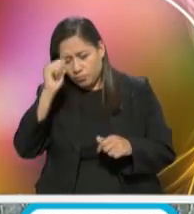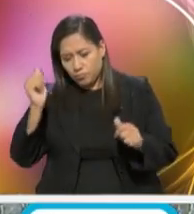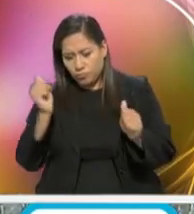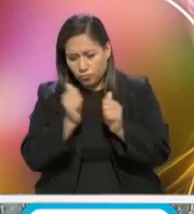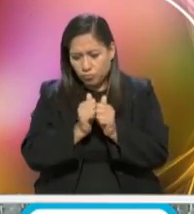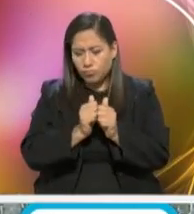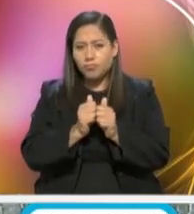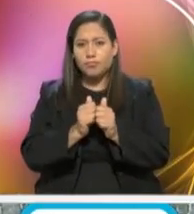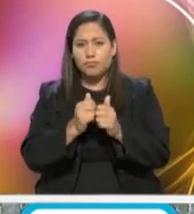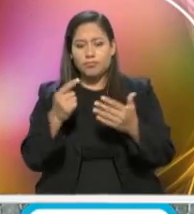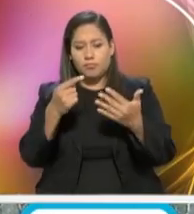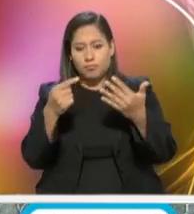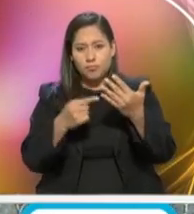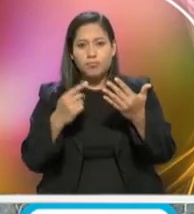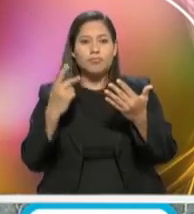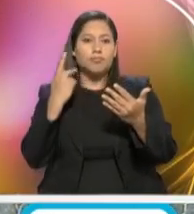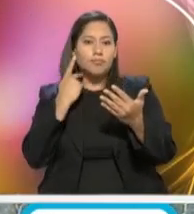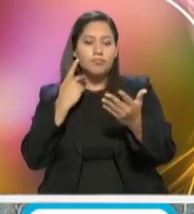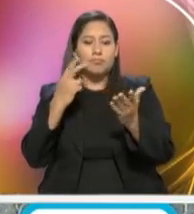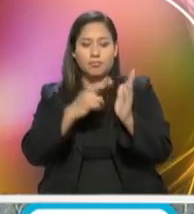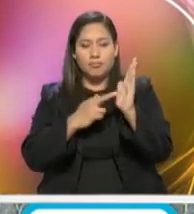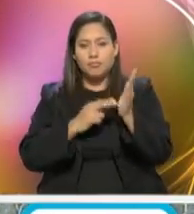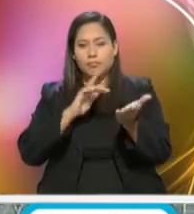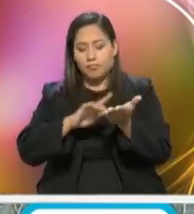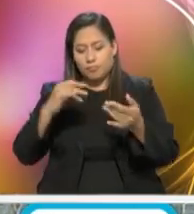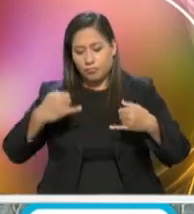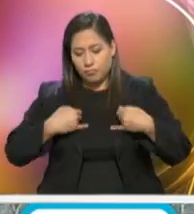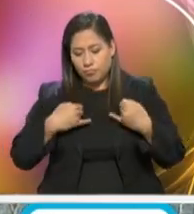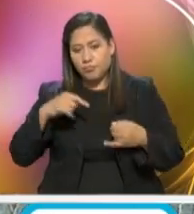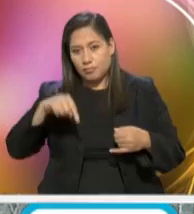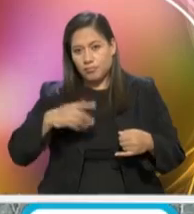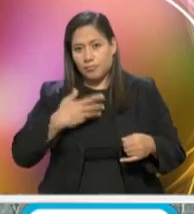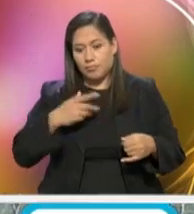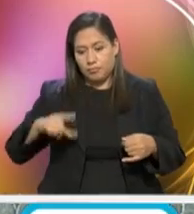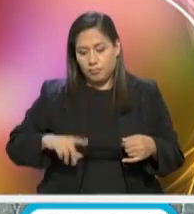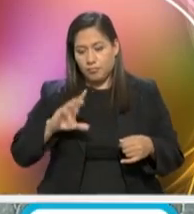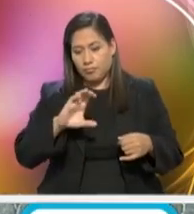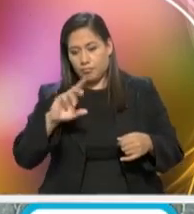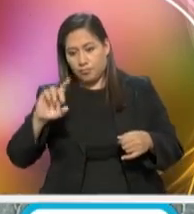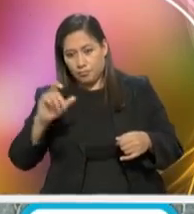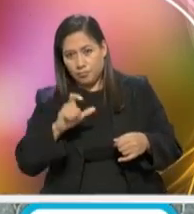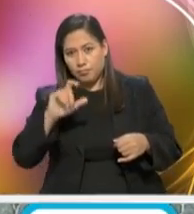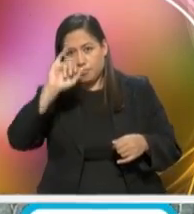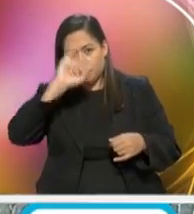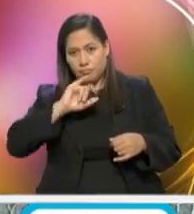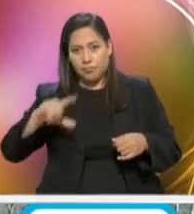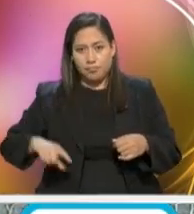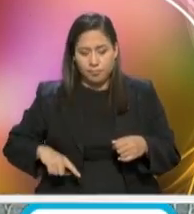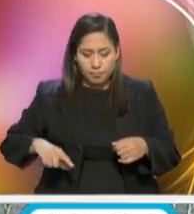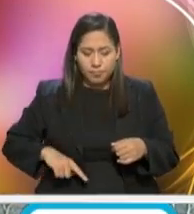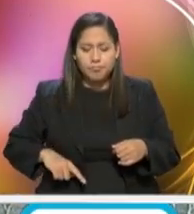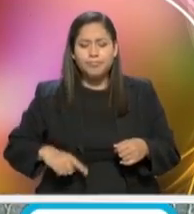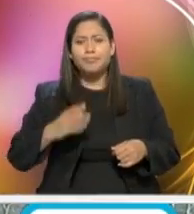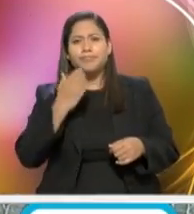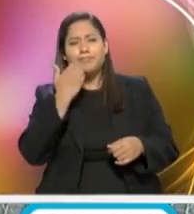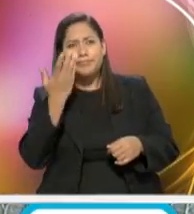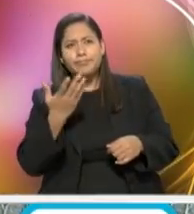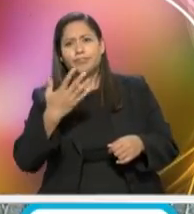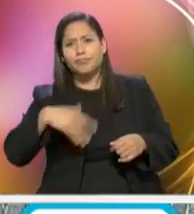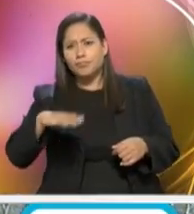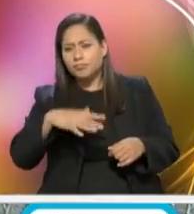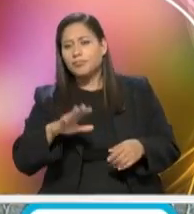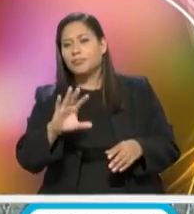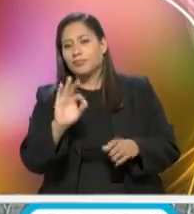las políticas de apoyo a los jóvenes que se tienen en el Gobierno de la Ciudad de México, con el jefe de gobierno, pues ha buscado y